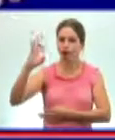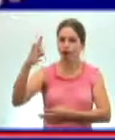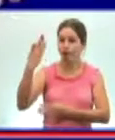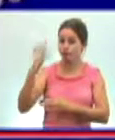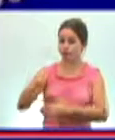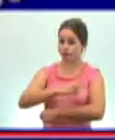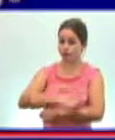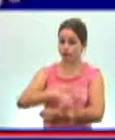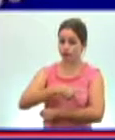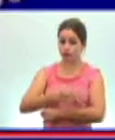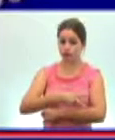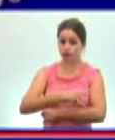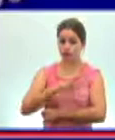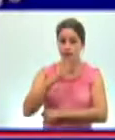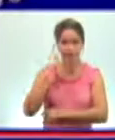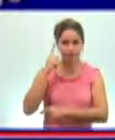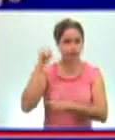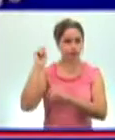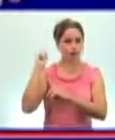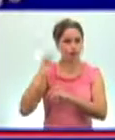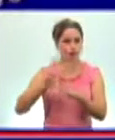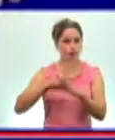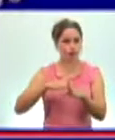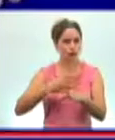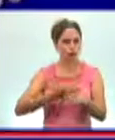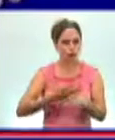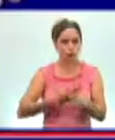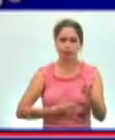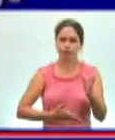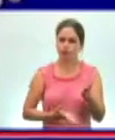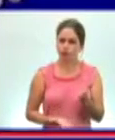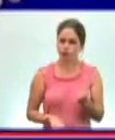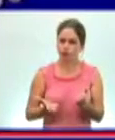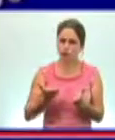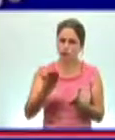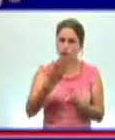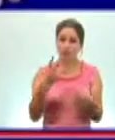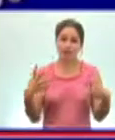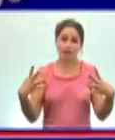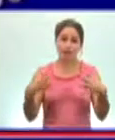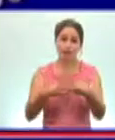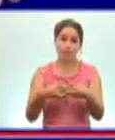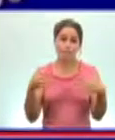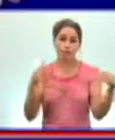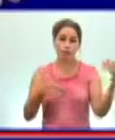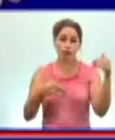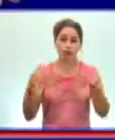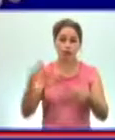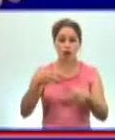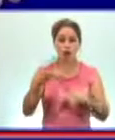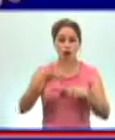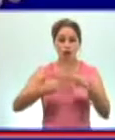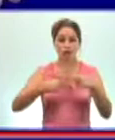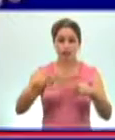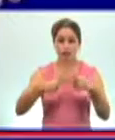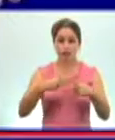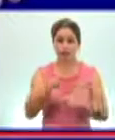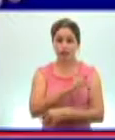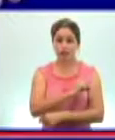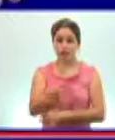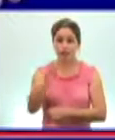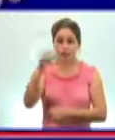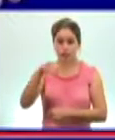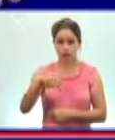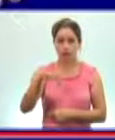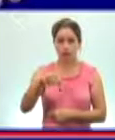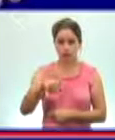desarrollo se enroló y se relacionó con los grandes acontecimientos marxistas y socialistas de su época. Fíjense que, como